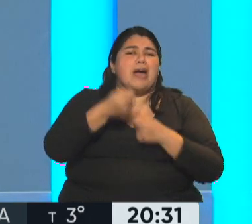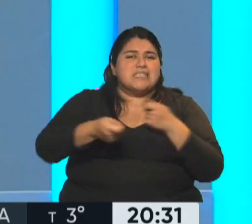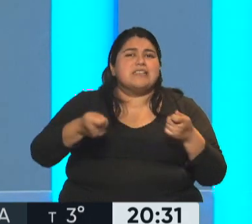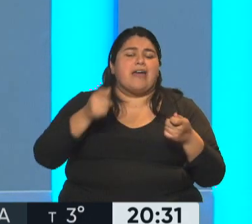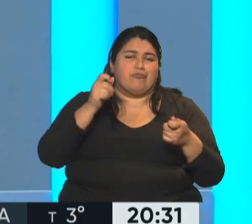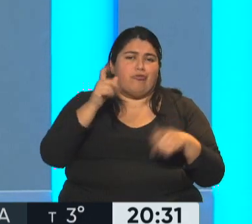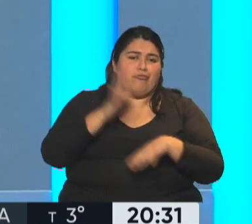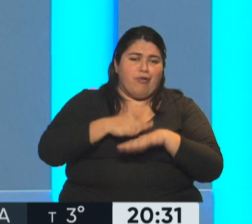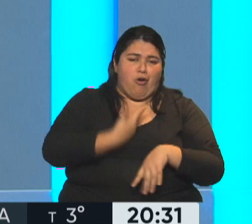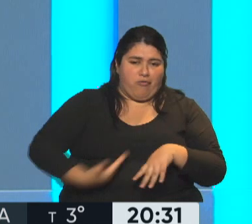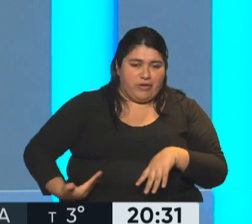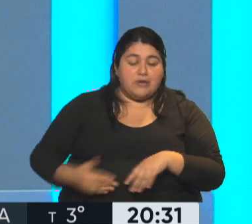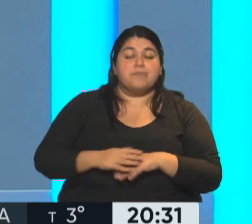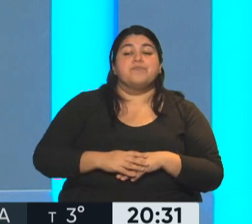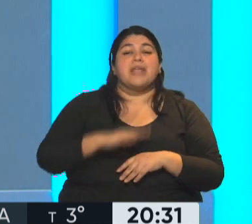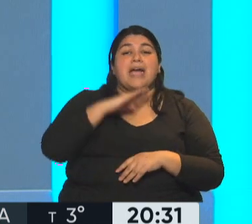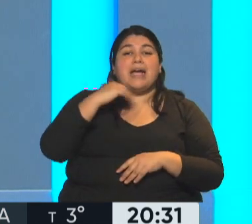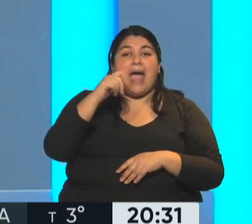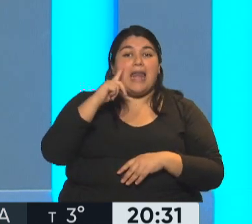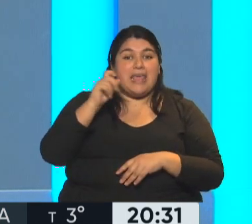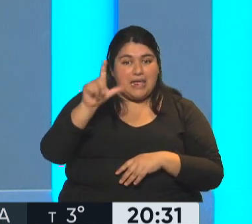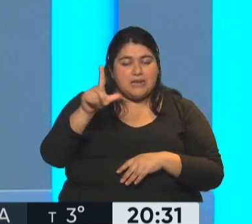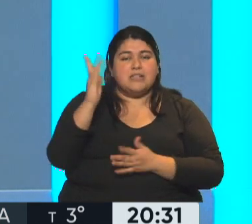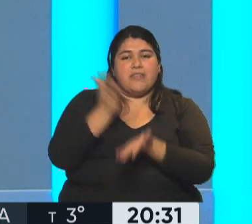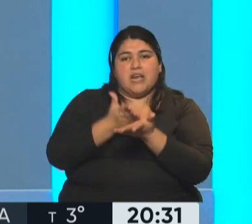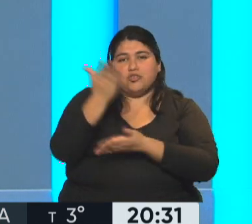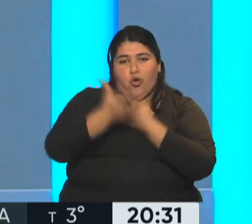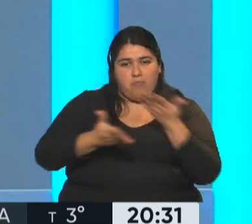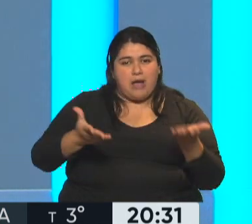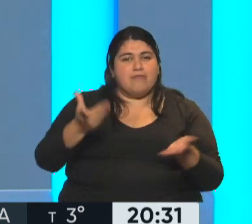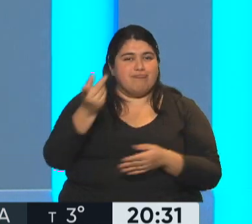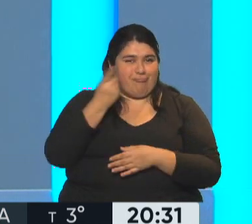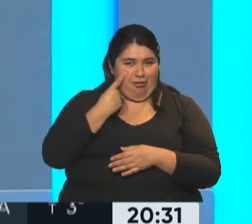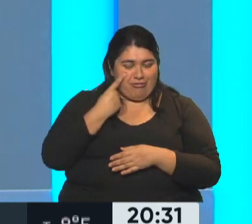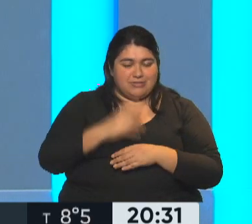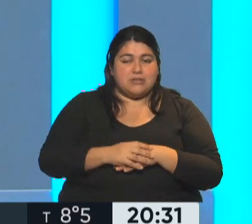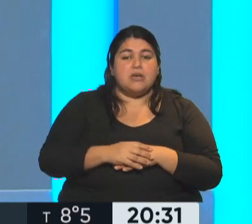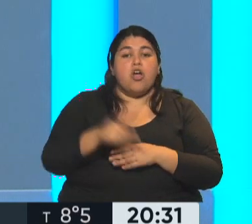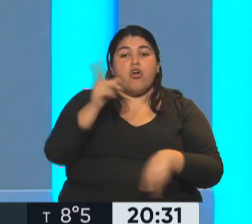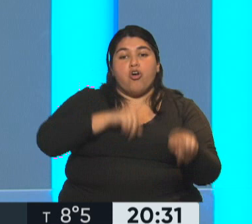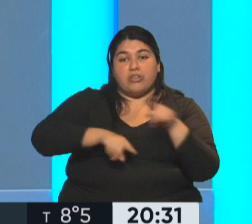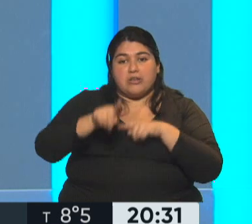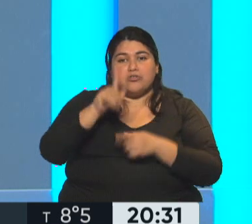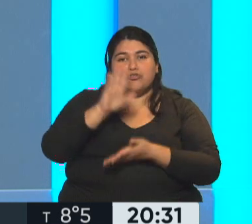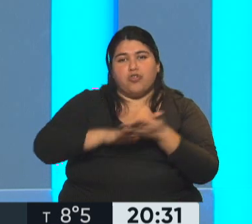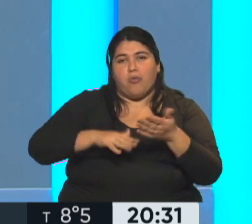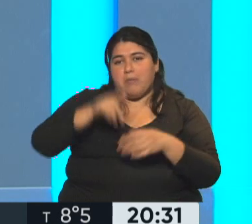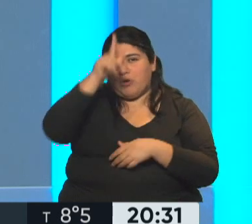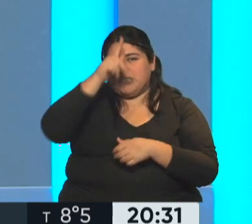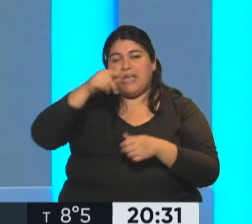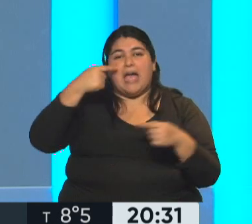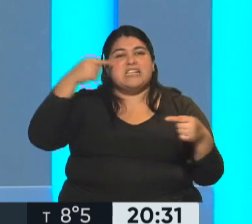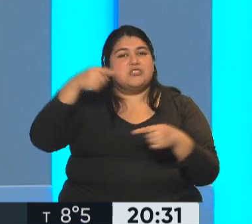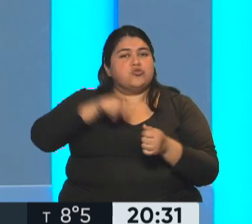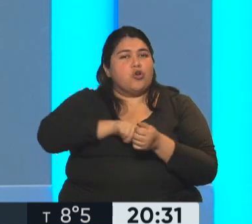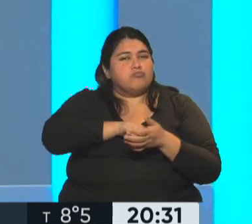ya mismo a Ismael Jalil, es abogado especializado en derechos humanos de la CORREPI, la Coordinadora contra la Represión Policial e Institucional,